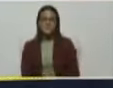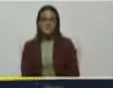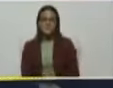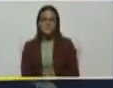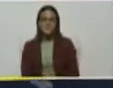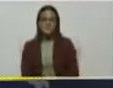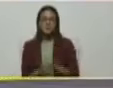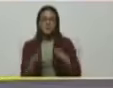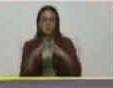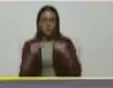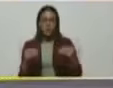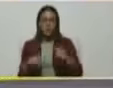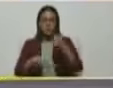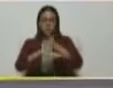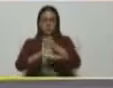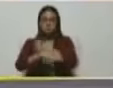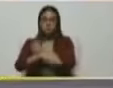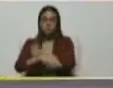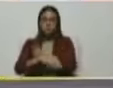a toda la delegación,